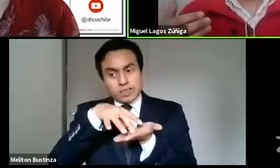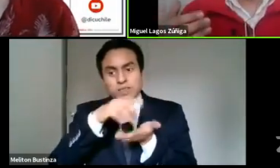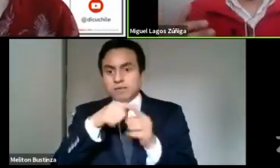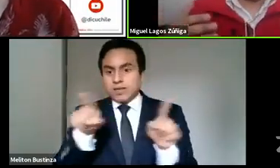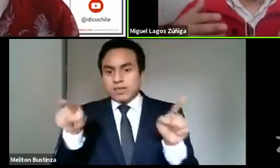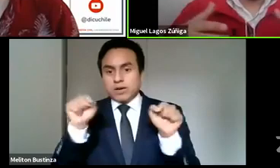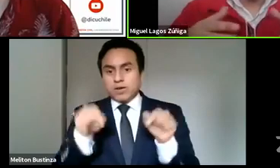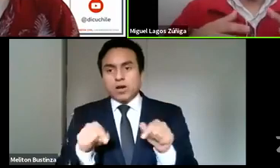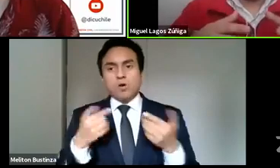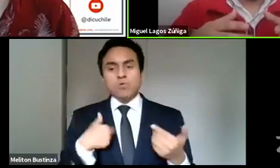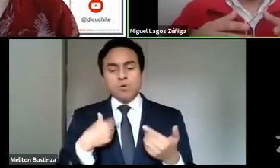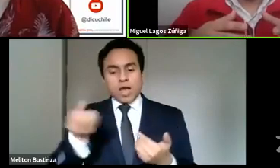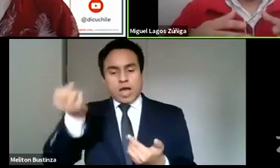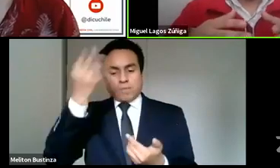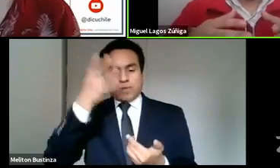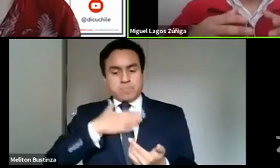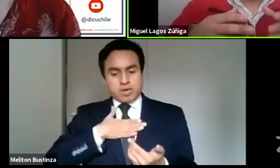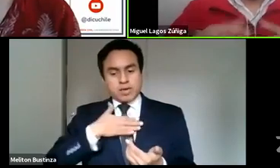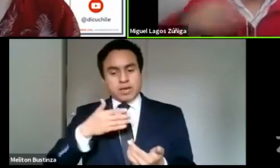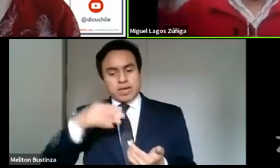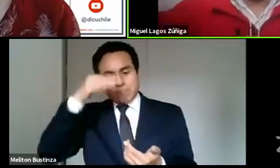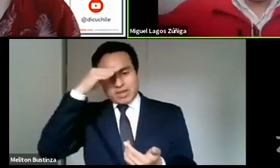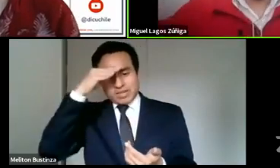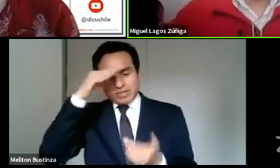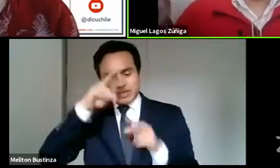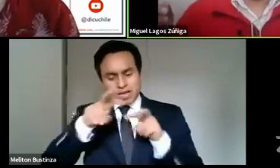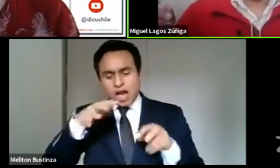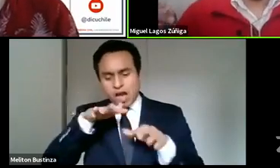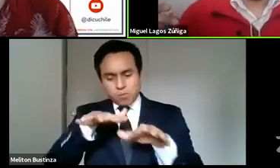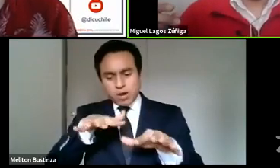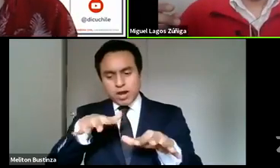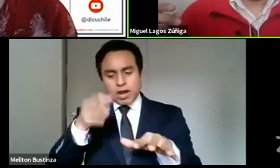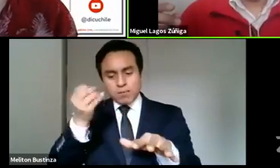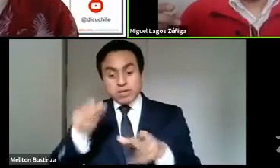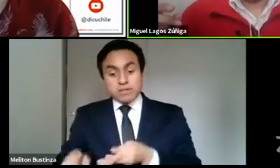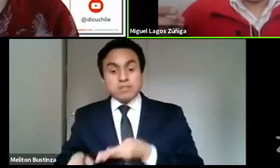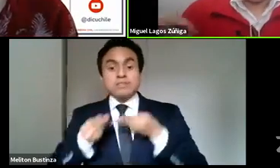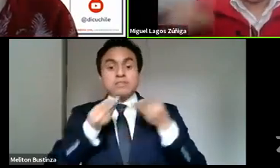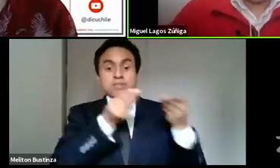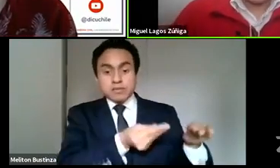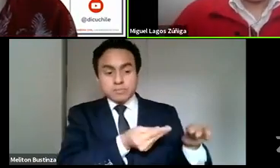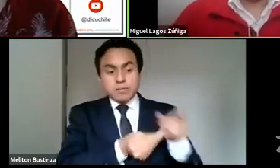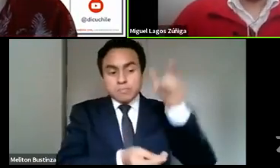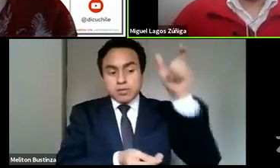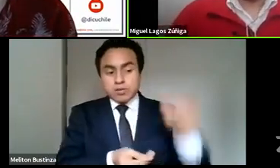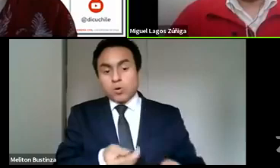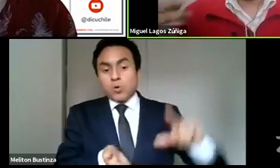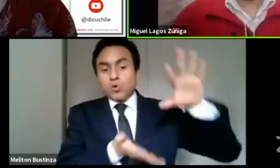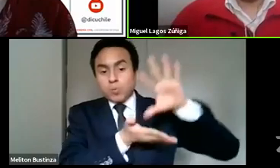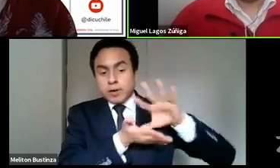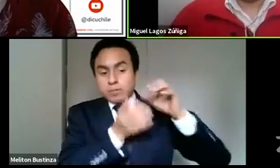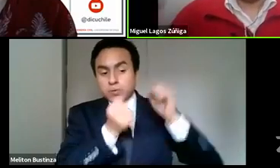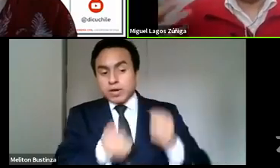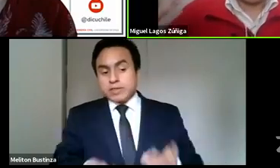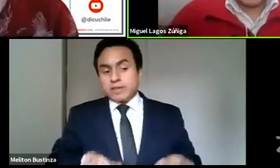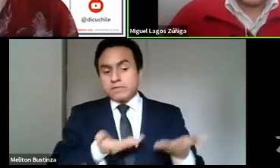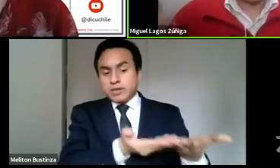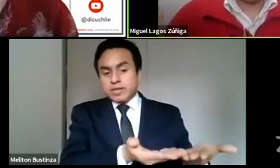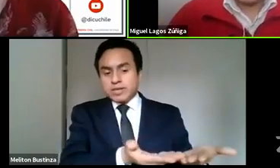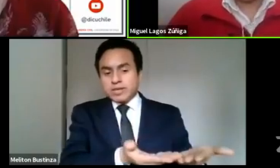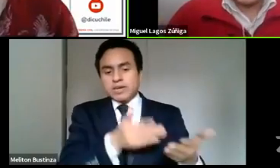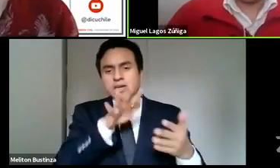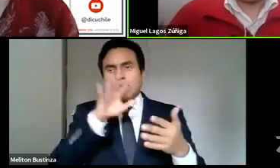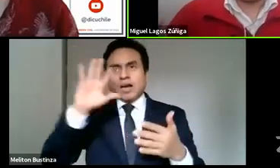bueno, cómo lo que yo aprendí en mi cuenca le puede servir quizá a otra persona en otro país, pero que de repente tiene un